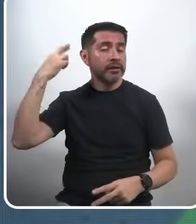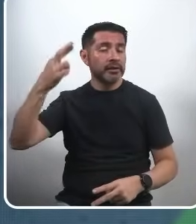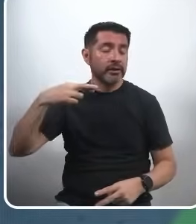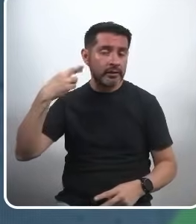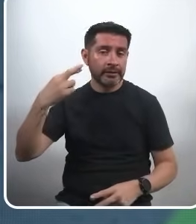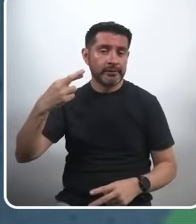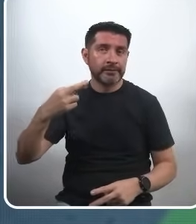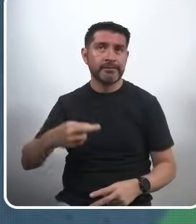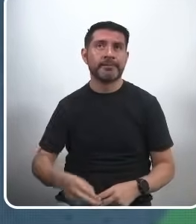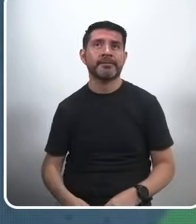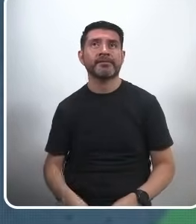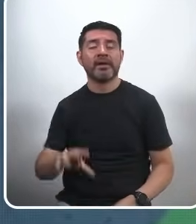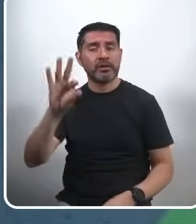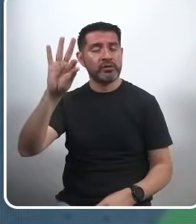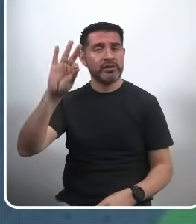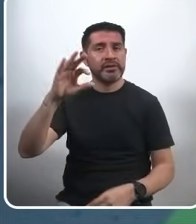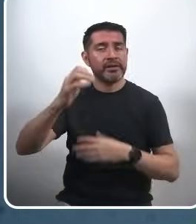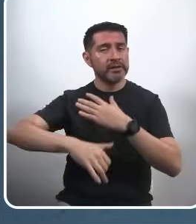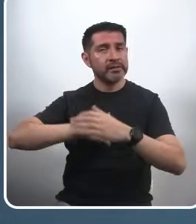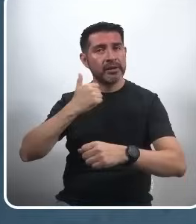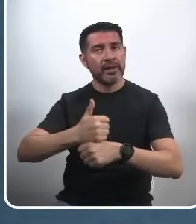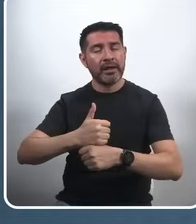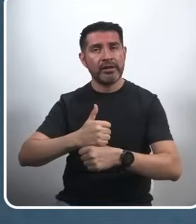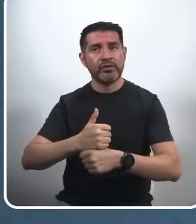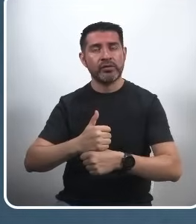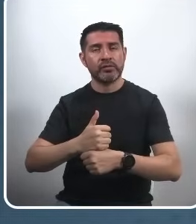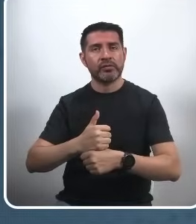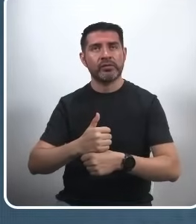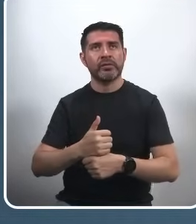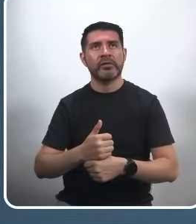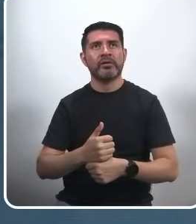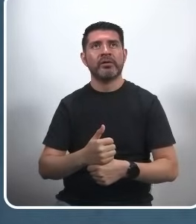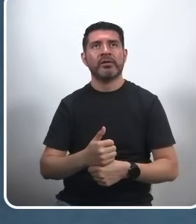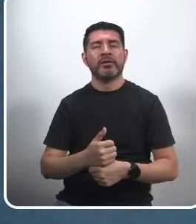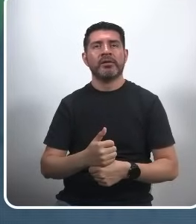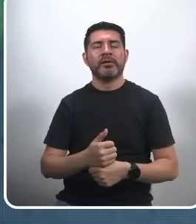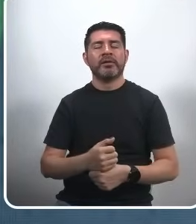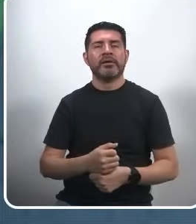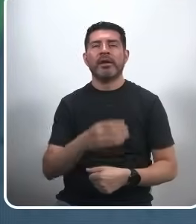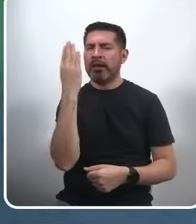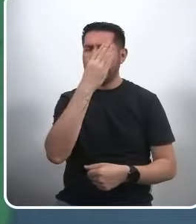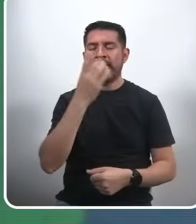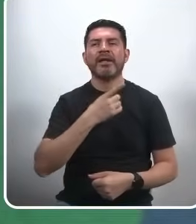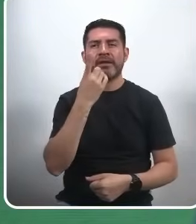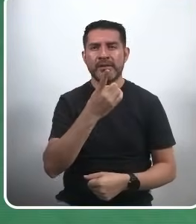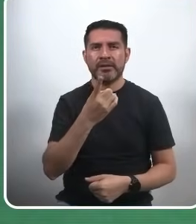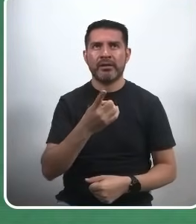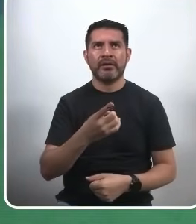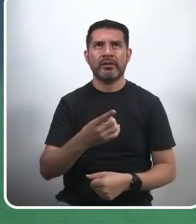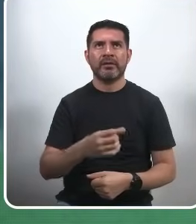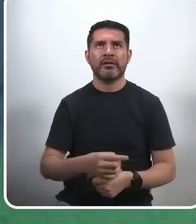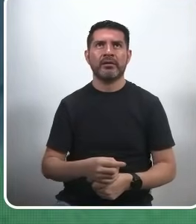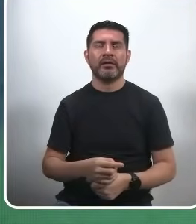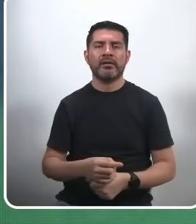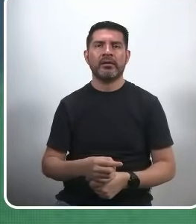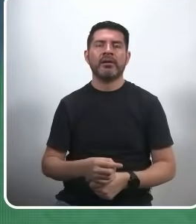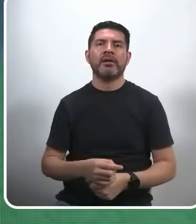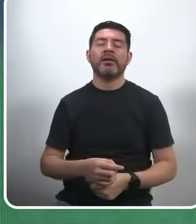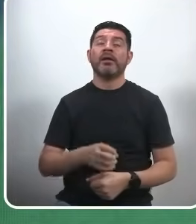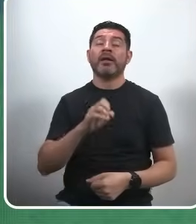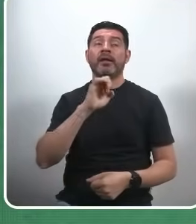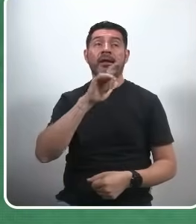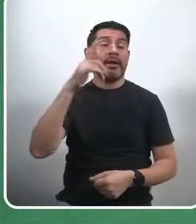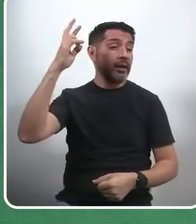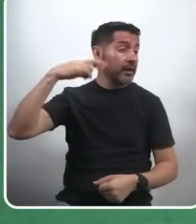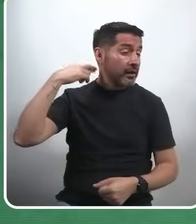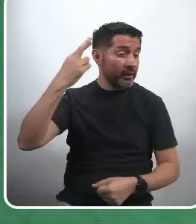Dice, el rey Usías fue ayudado grandemente hasta que se hizo poderoso y se